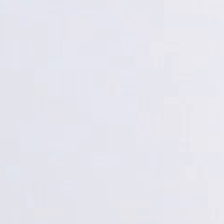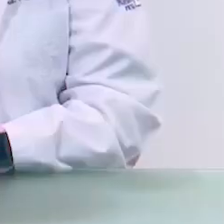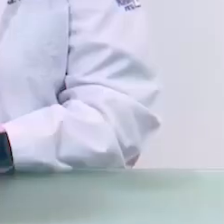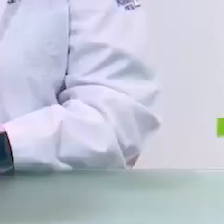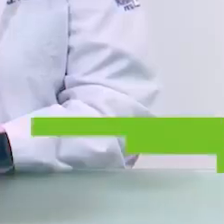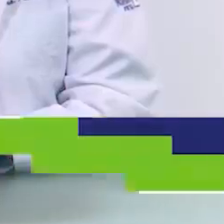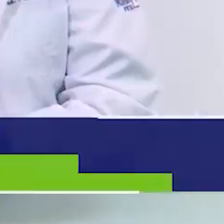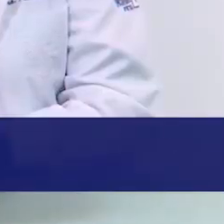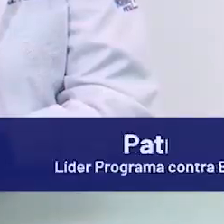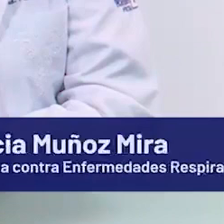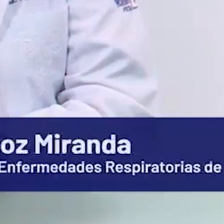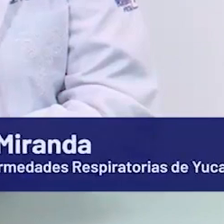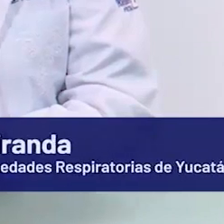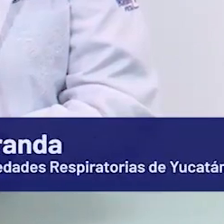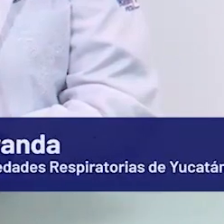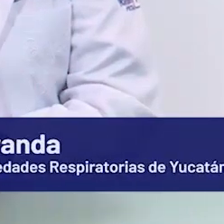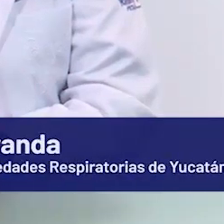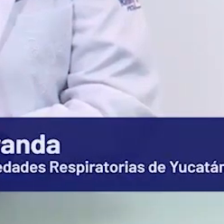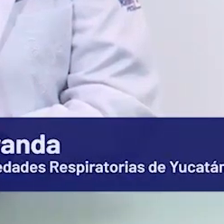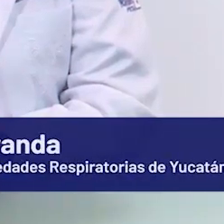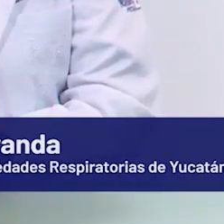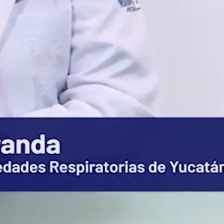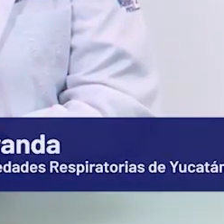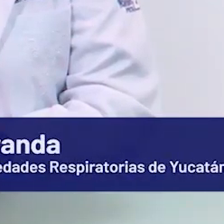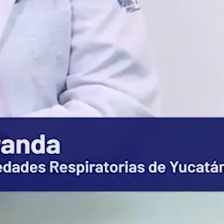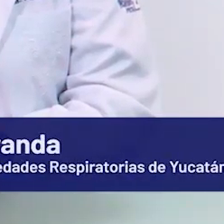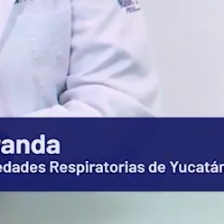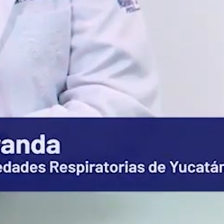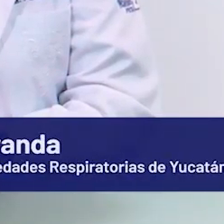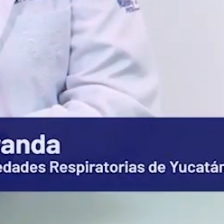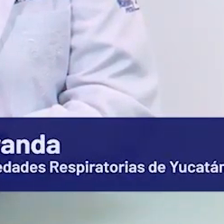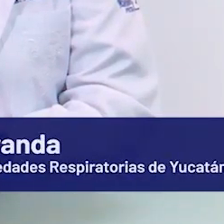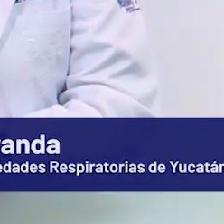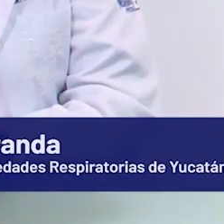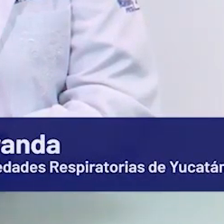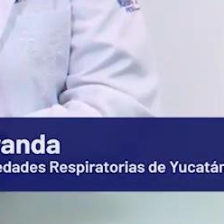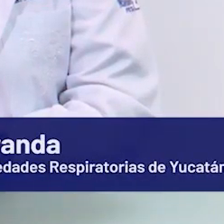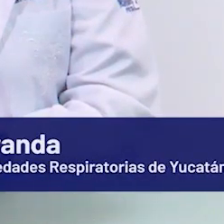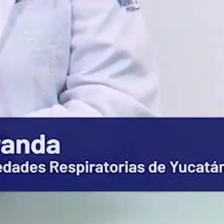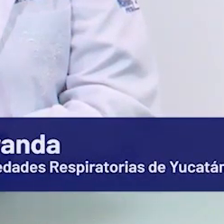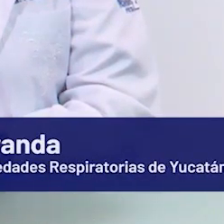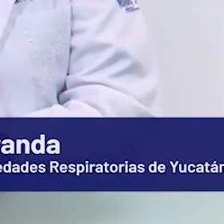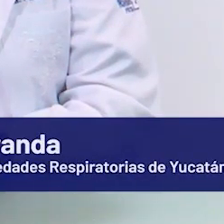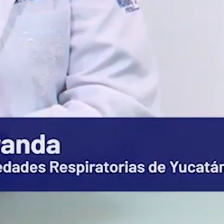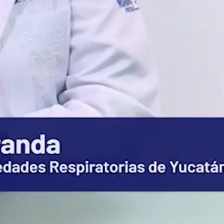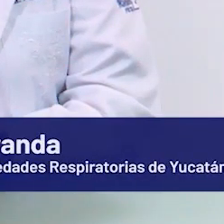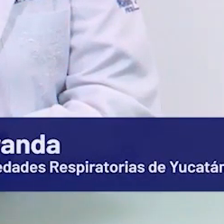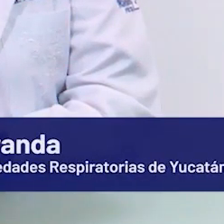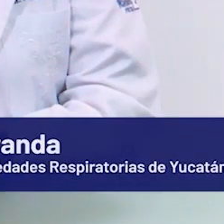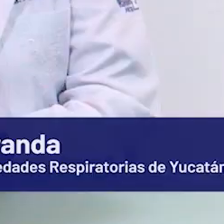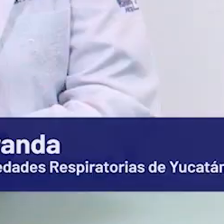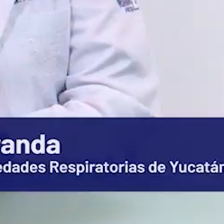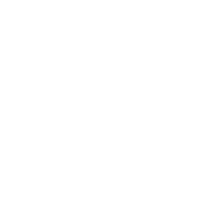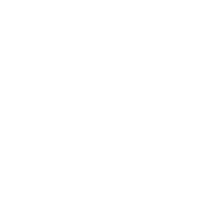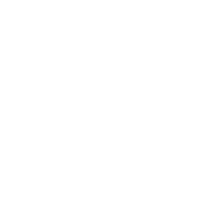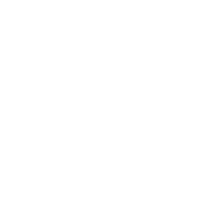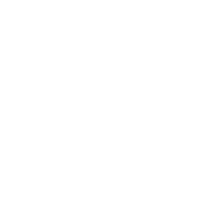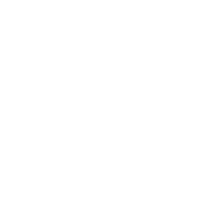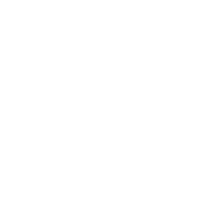es el informe del día de hoy, doctora. Gracias. Estaremos actualizando esta información todos los días por este mismo medio. Muchas gracias.